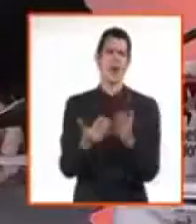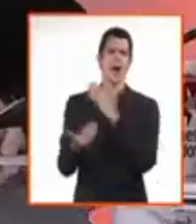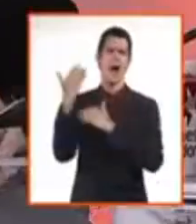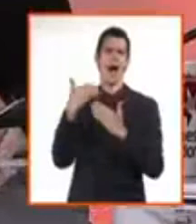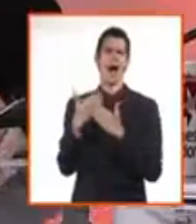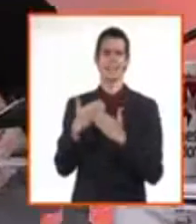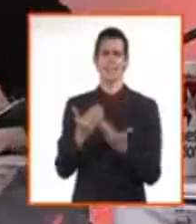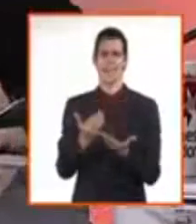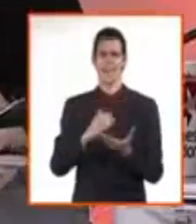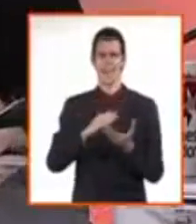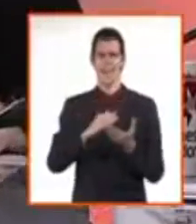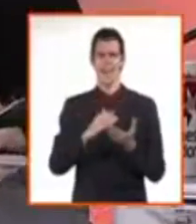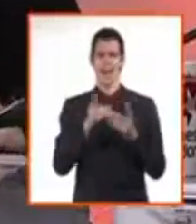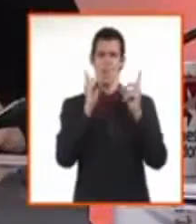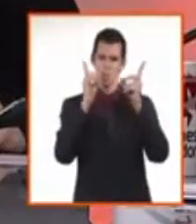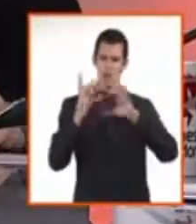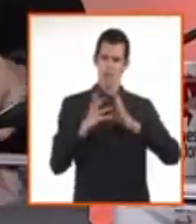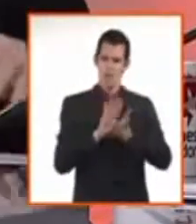de la seguridad cubana